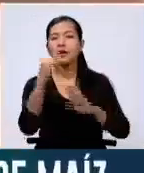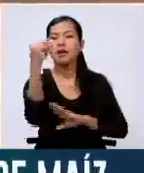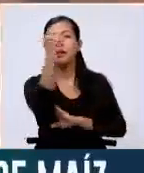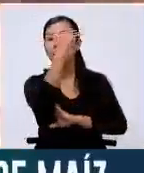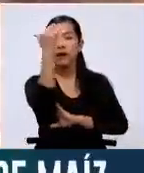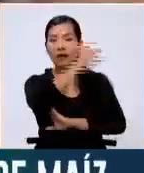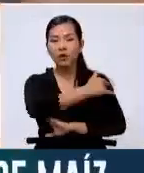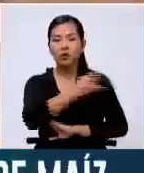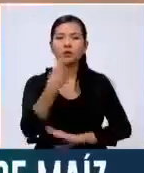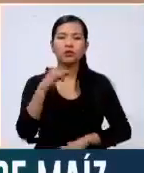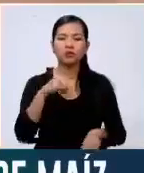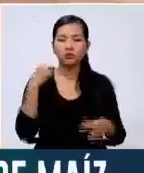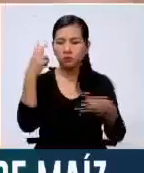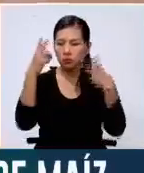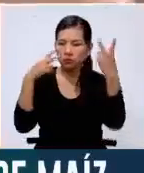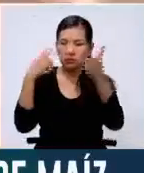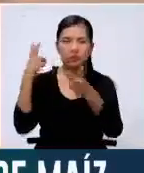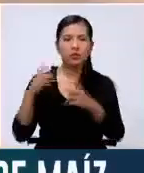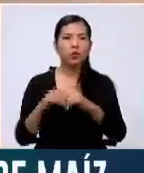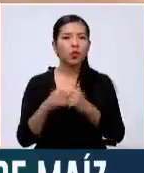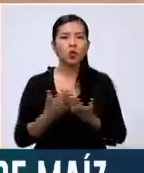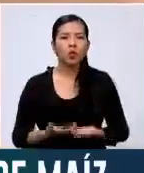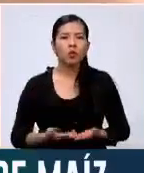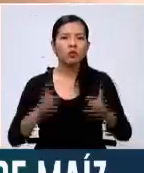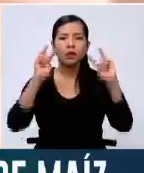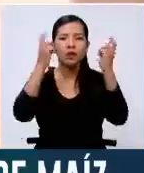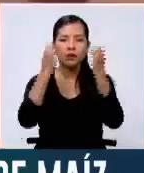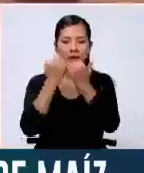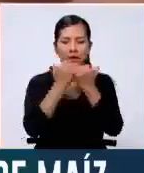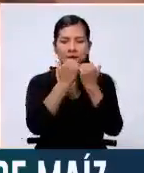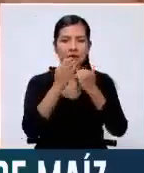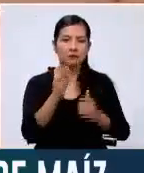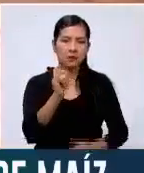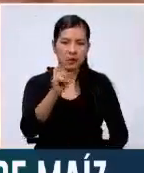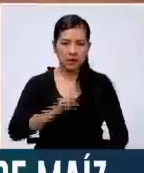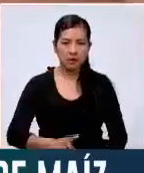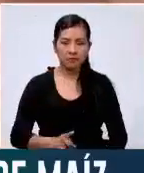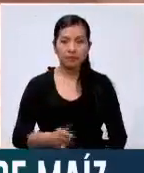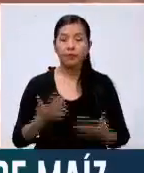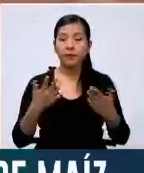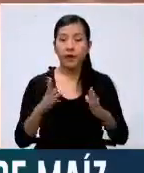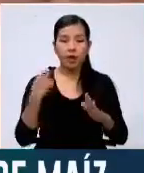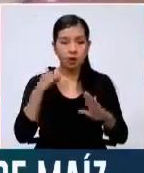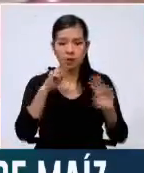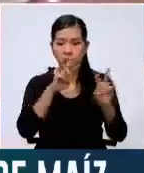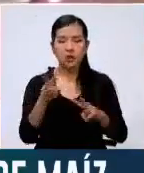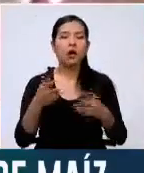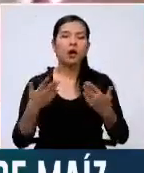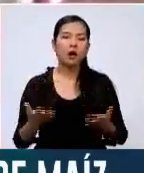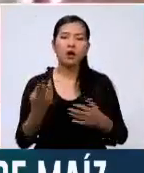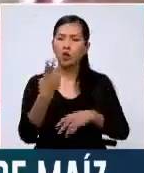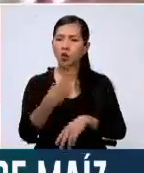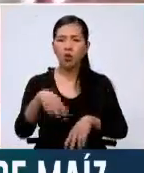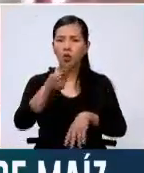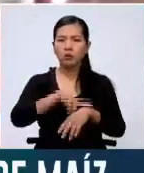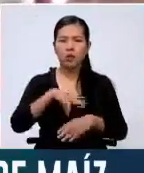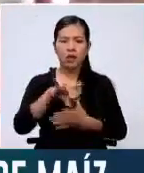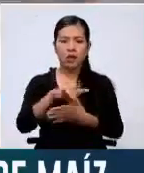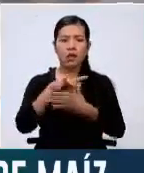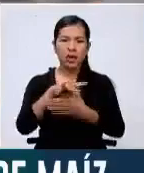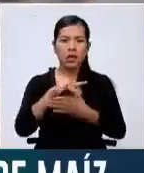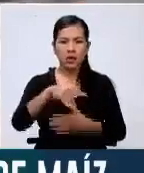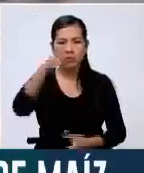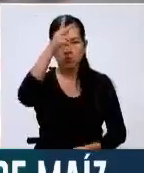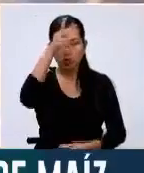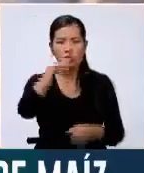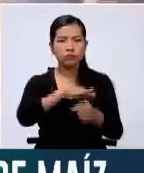viendo este comportamiento. Y pudimos apreciar de que existe bastante carne de pollo, como también